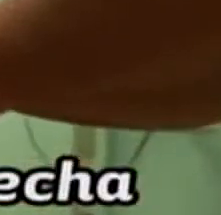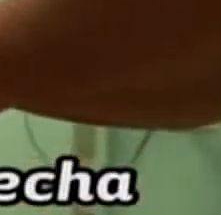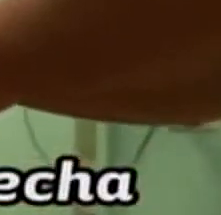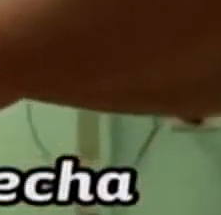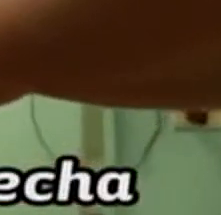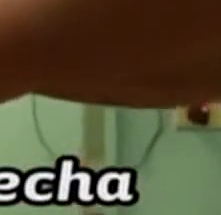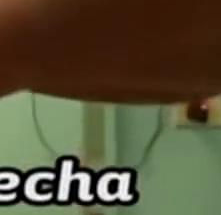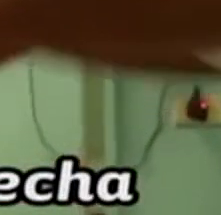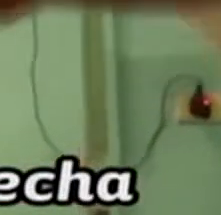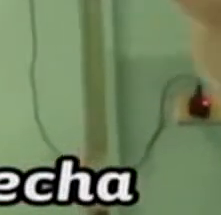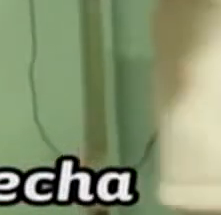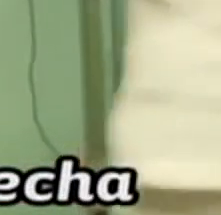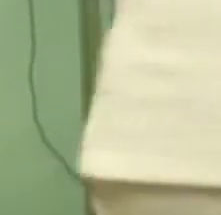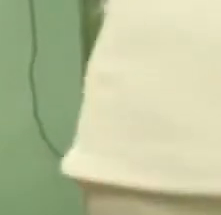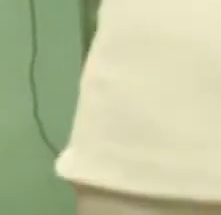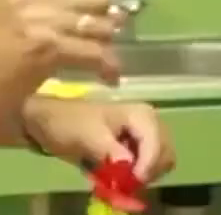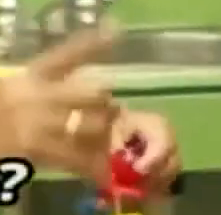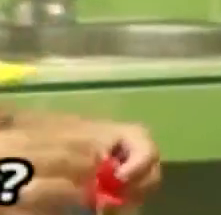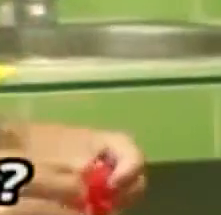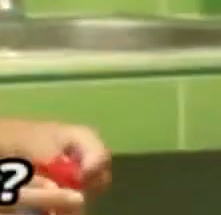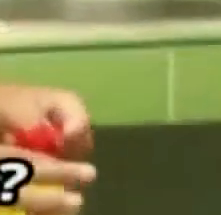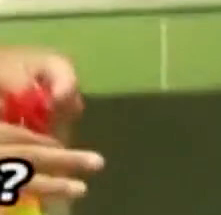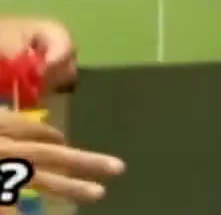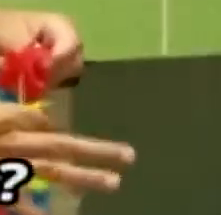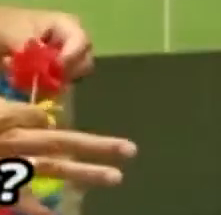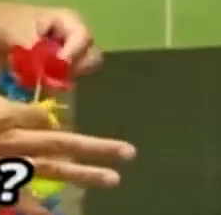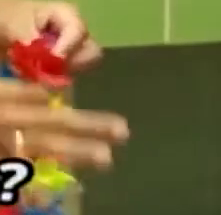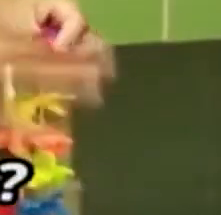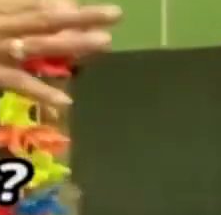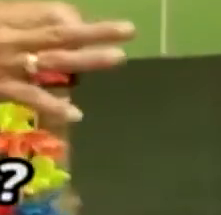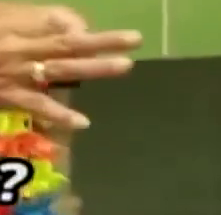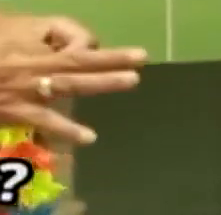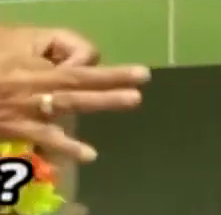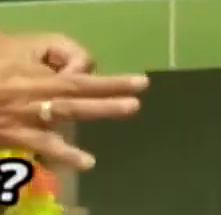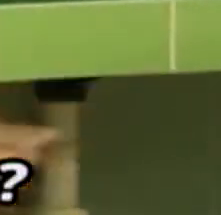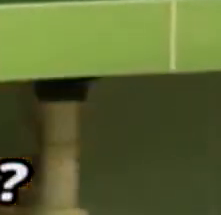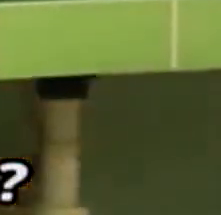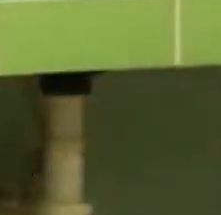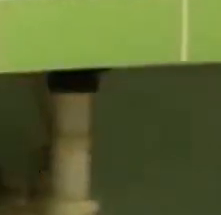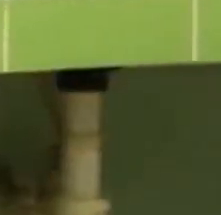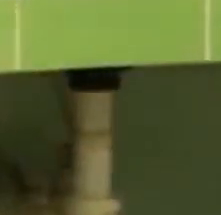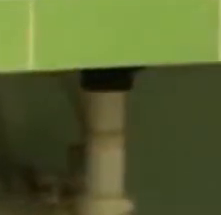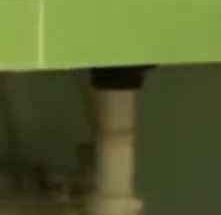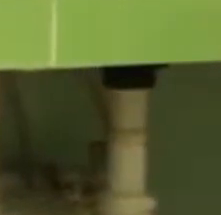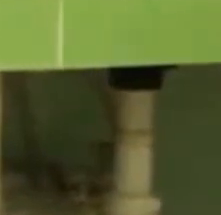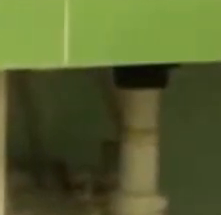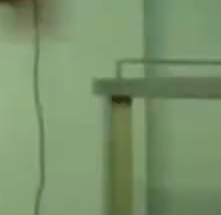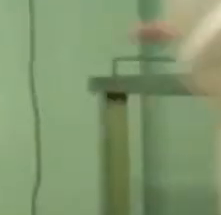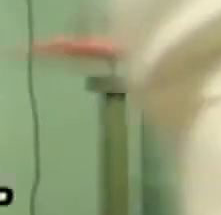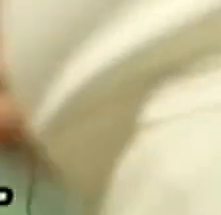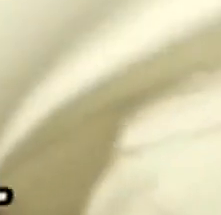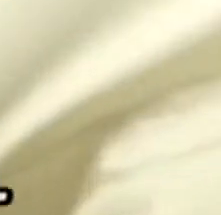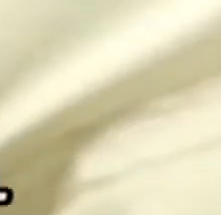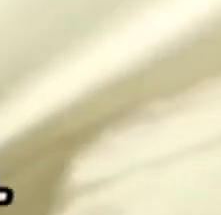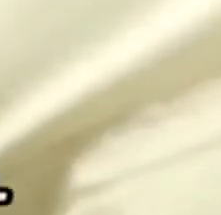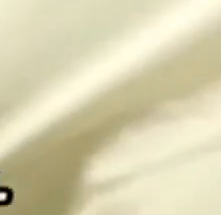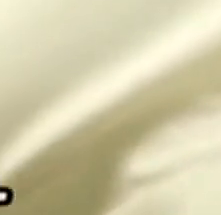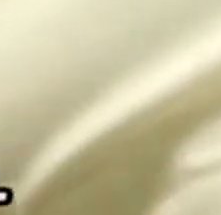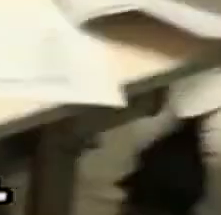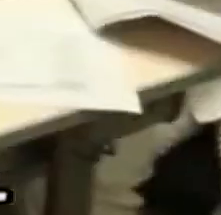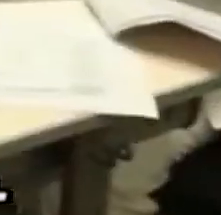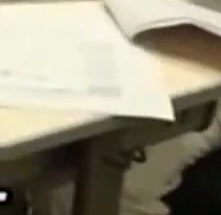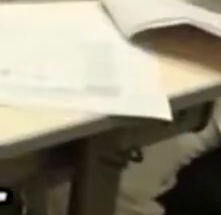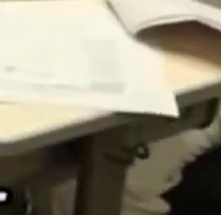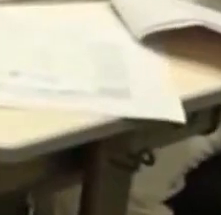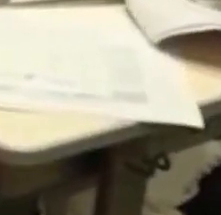poder dibujar con la derecha. Si me doliera, ¿de acuerdo? Y yo que estaba